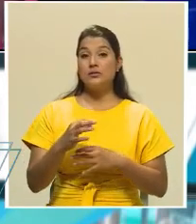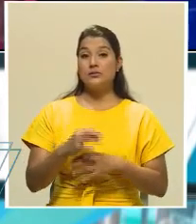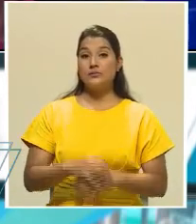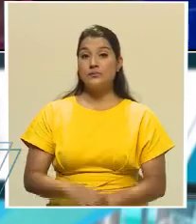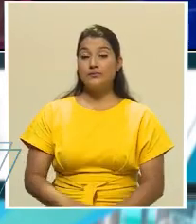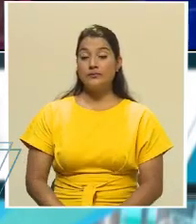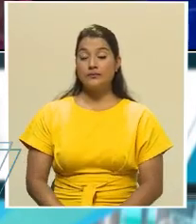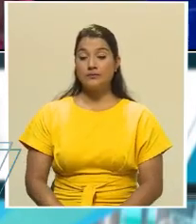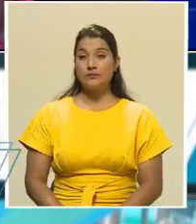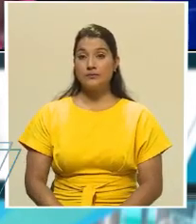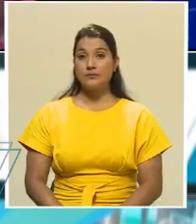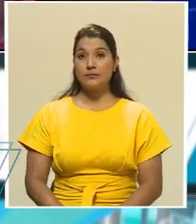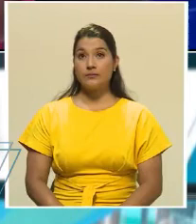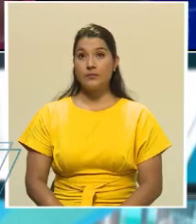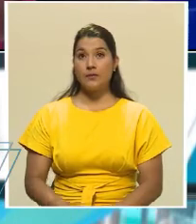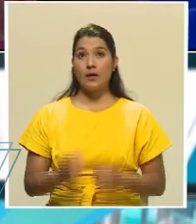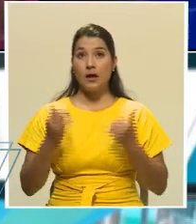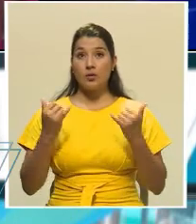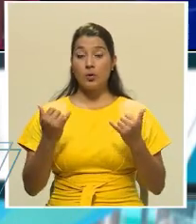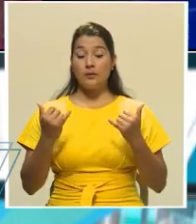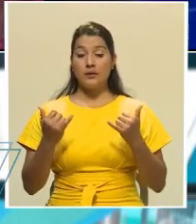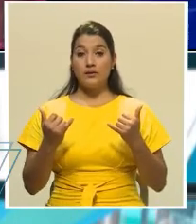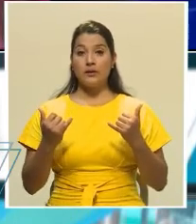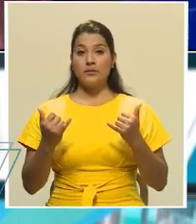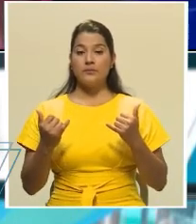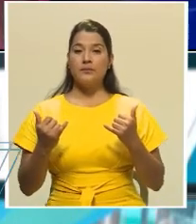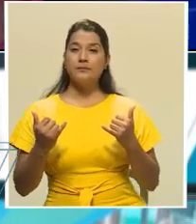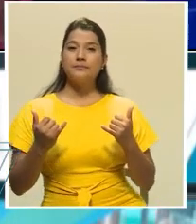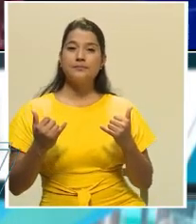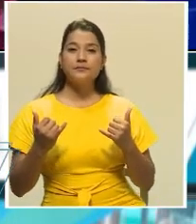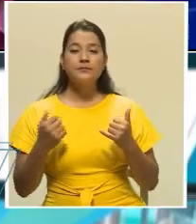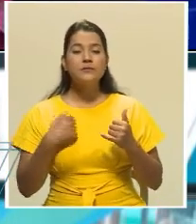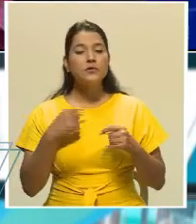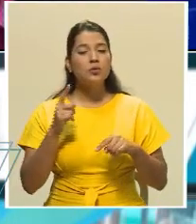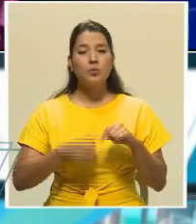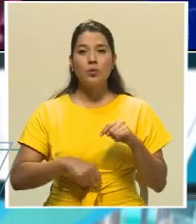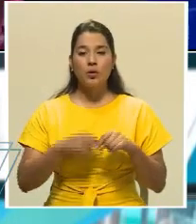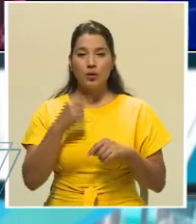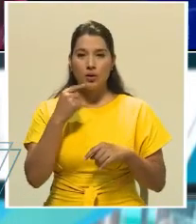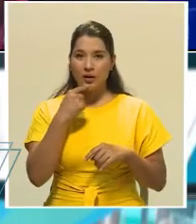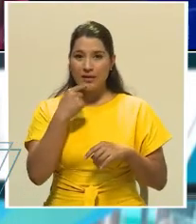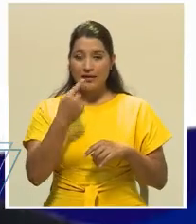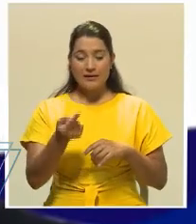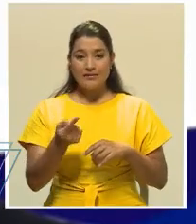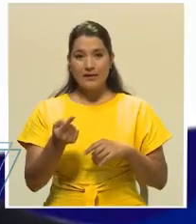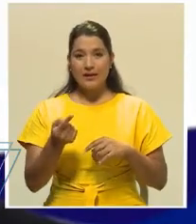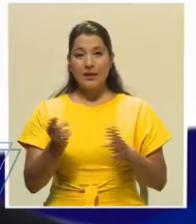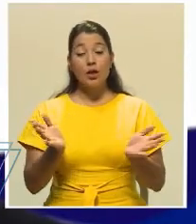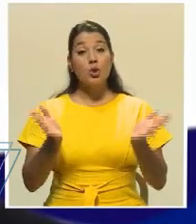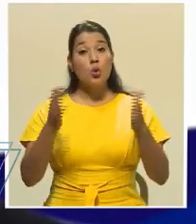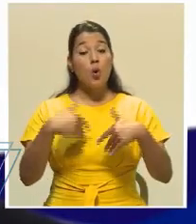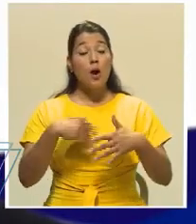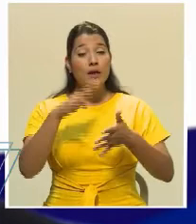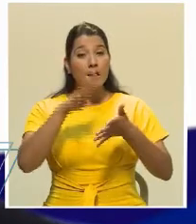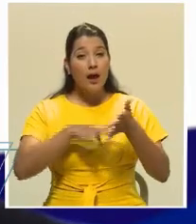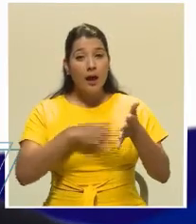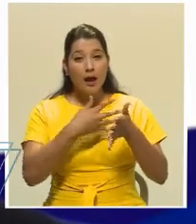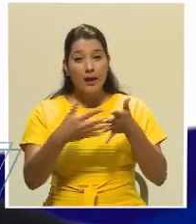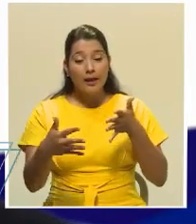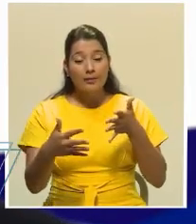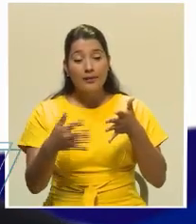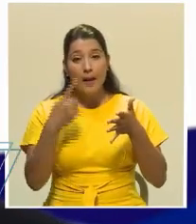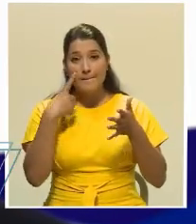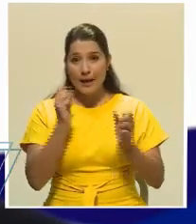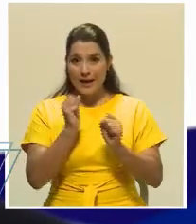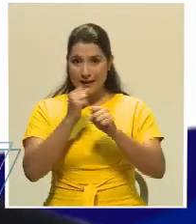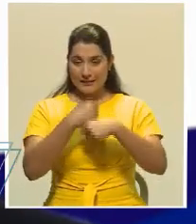se ha hecho. Actualmente uno podría decir que no hay una agenda para hacer